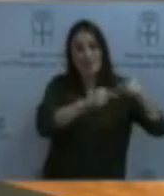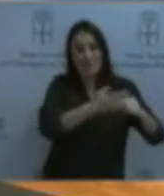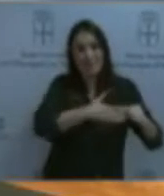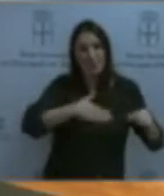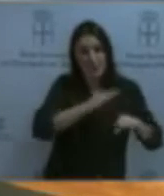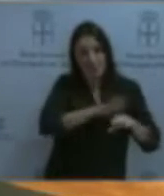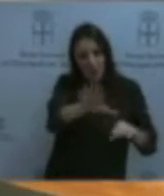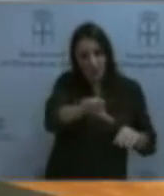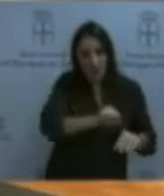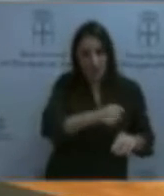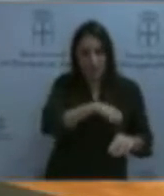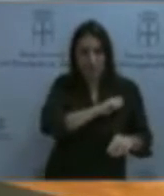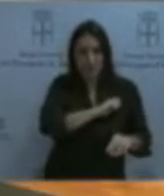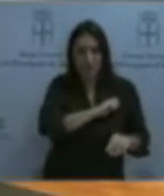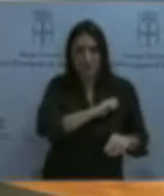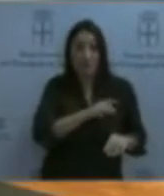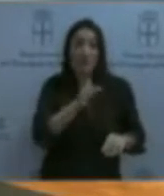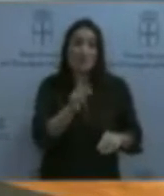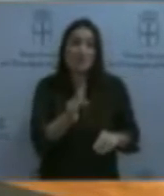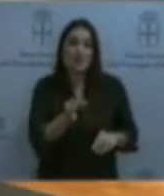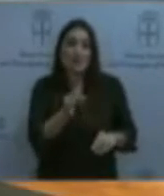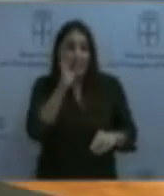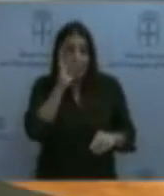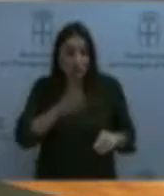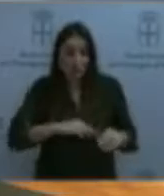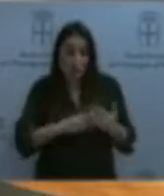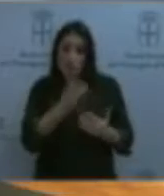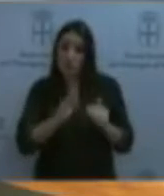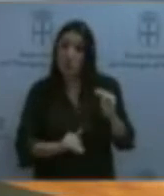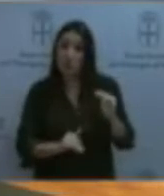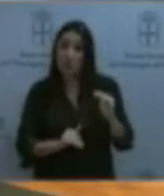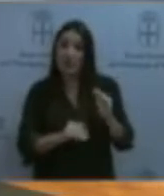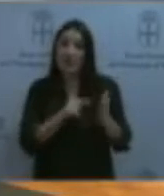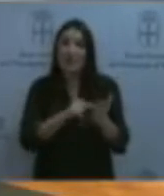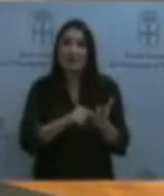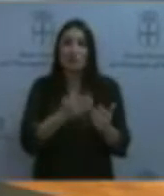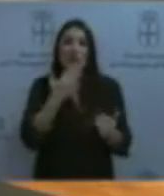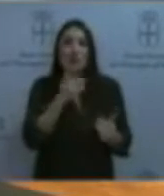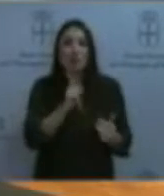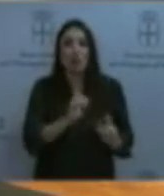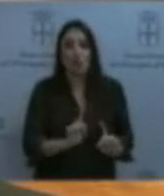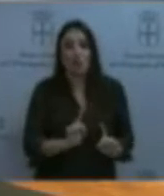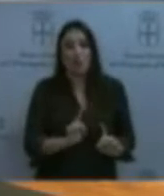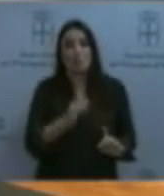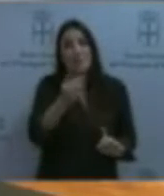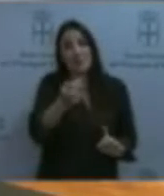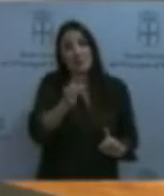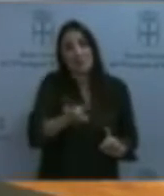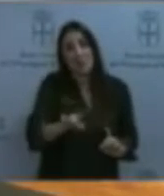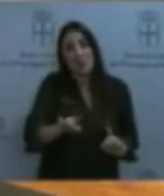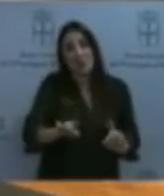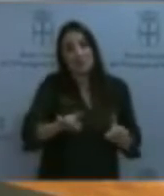y, además, ninguno de nuestros menores cumple solo el requisito de la edad, sino que suele llevar aparejadas